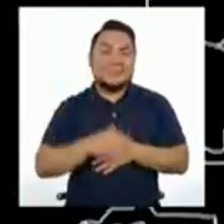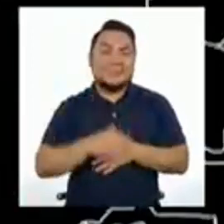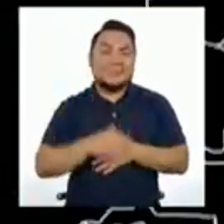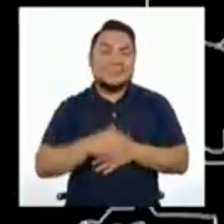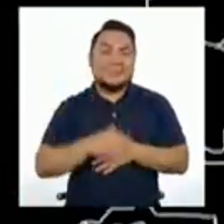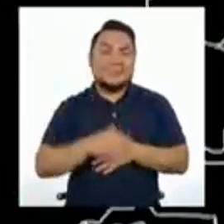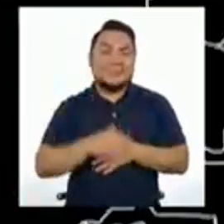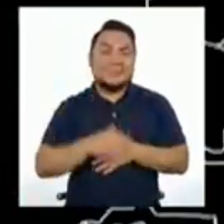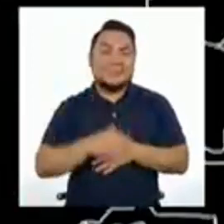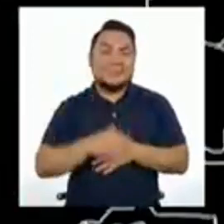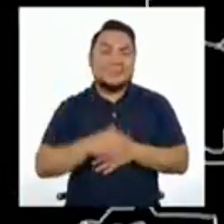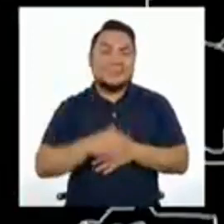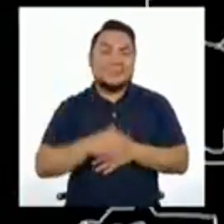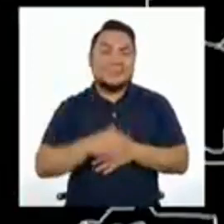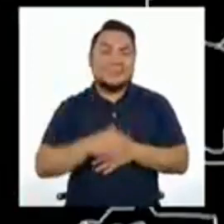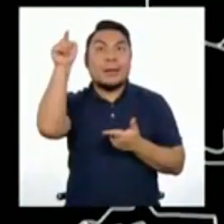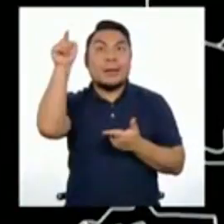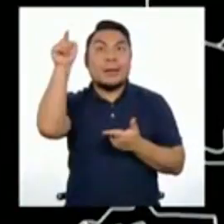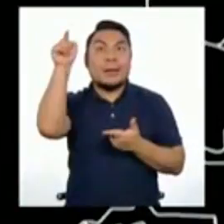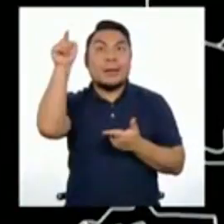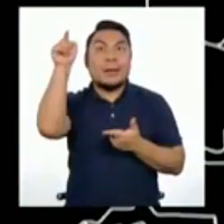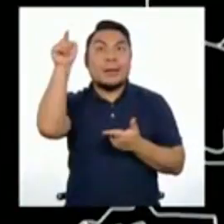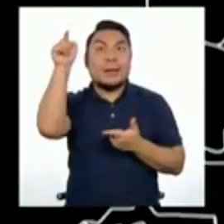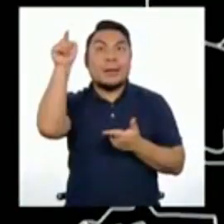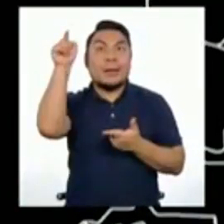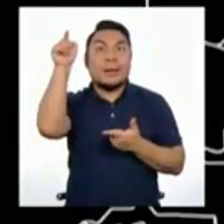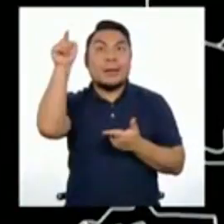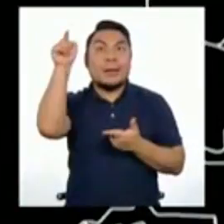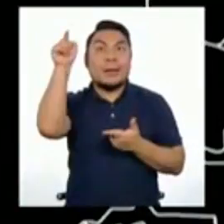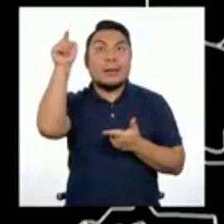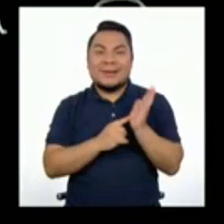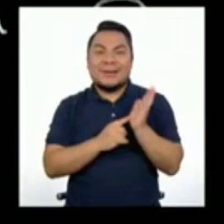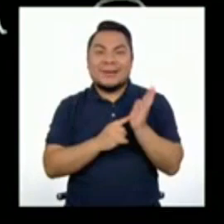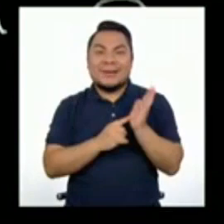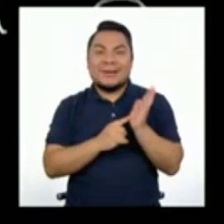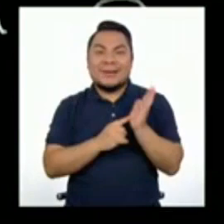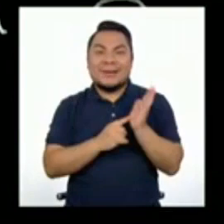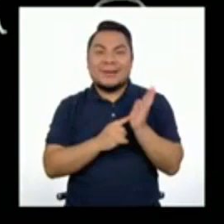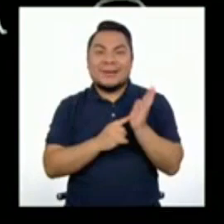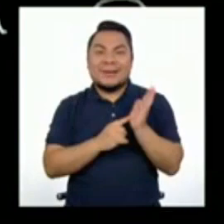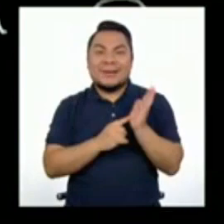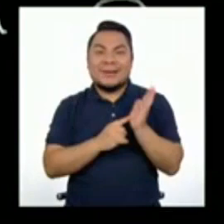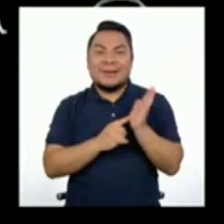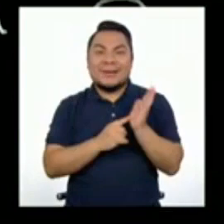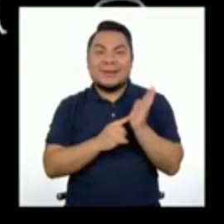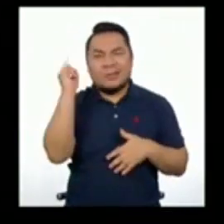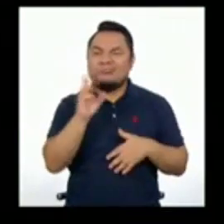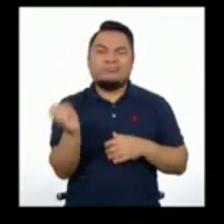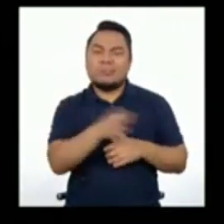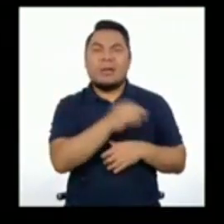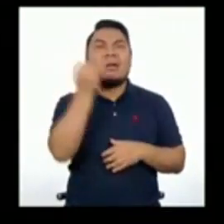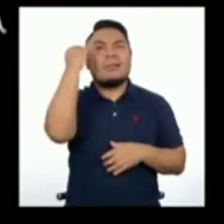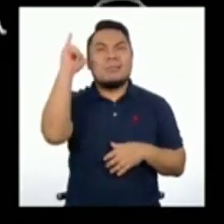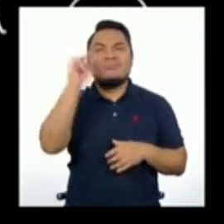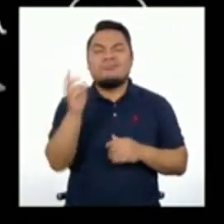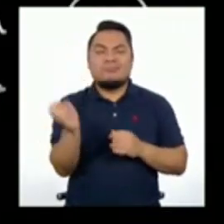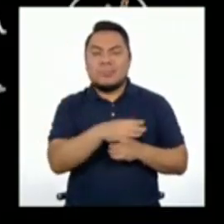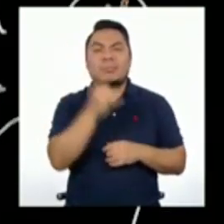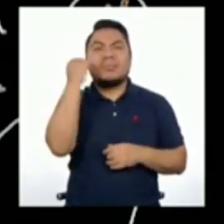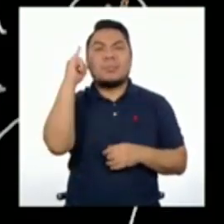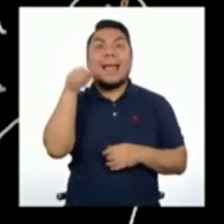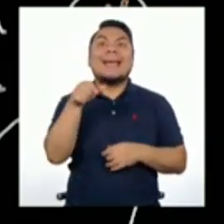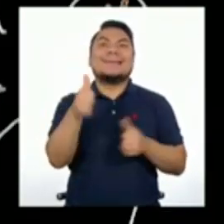compartirla con otros a ver qué opinan. Y si no resulta, intentarlo de nuevo, pensar otra idea, otra y otra, hasta que